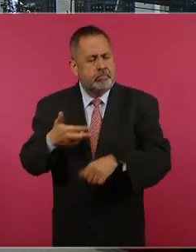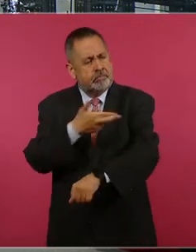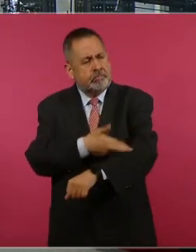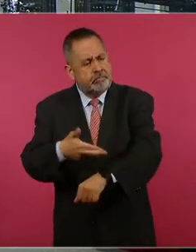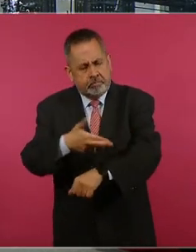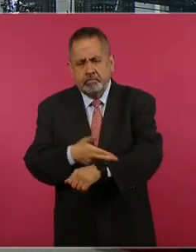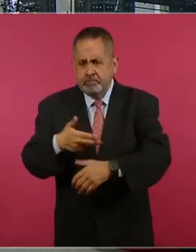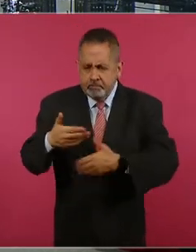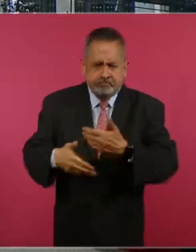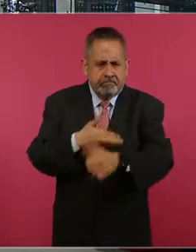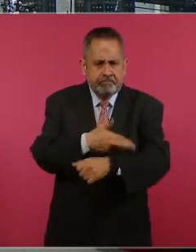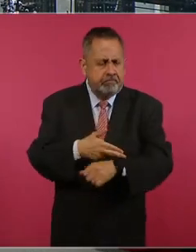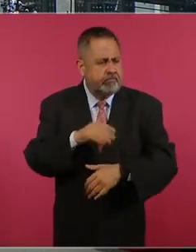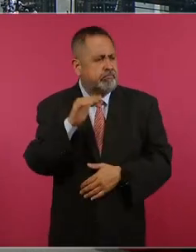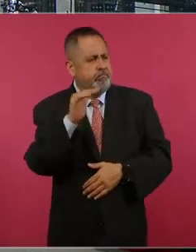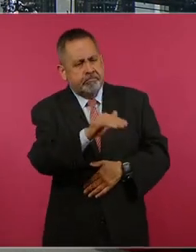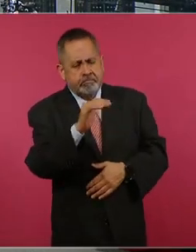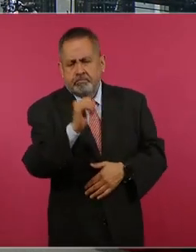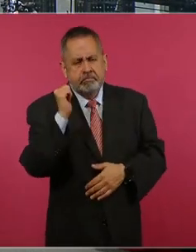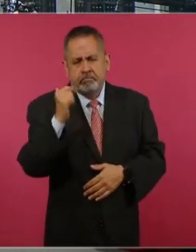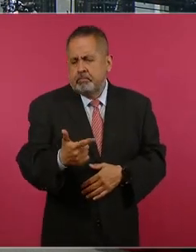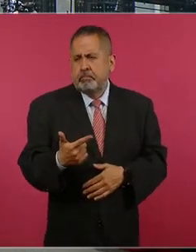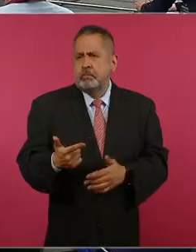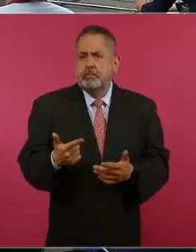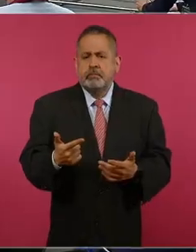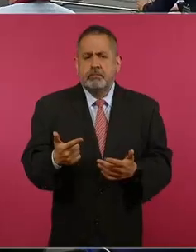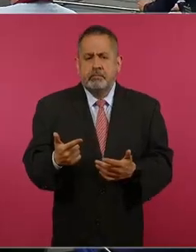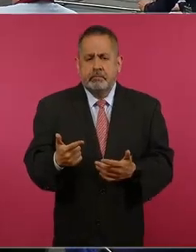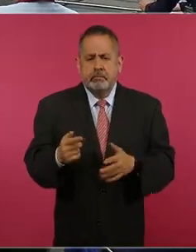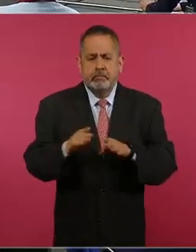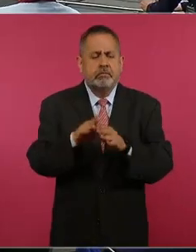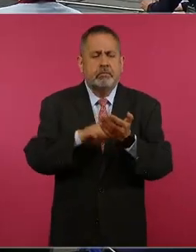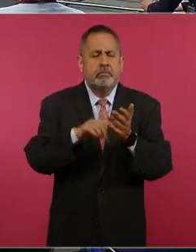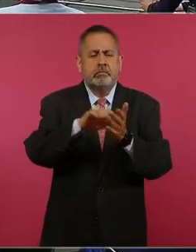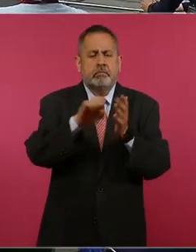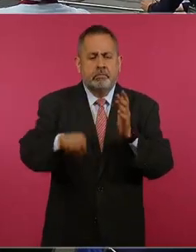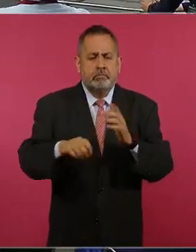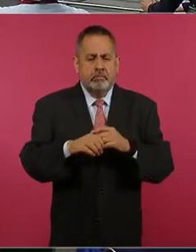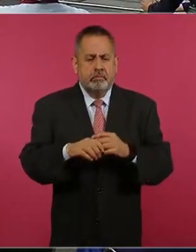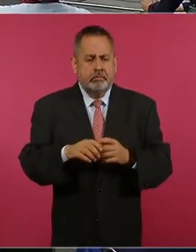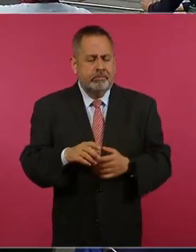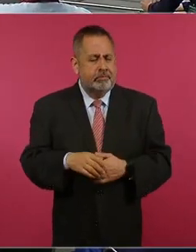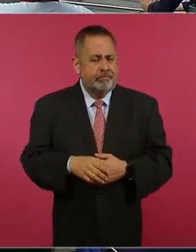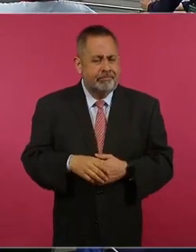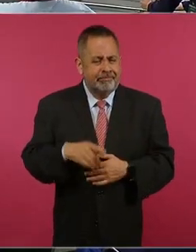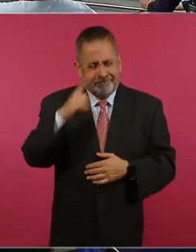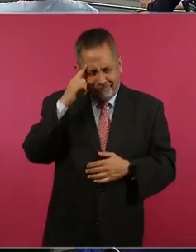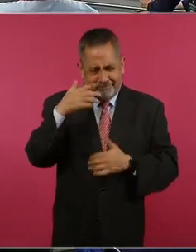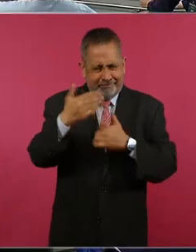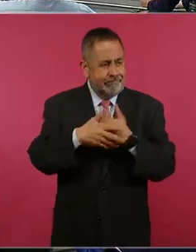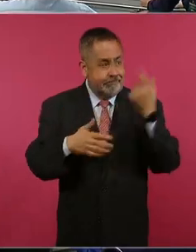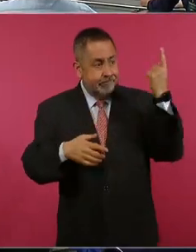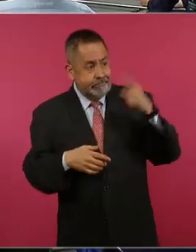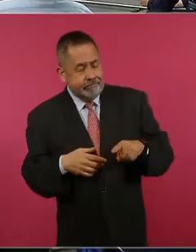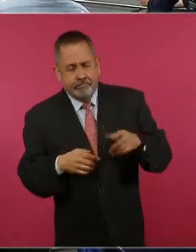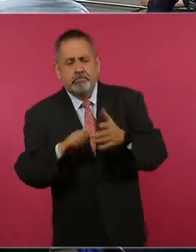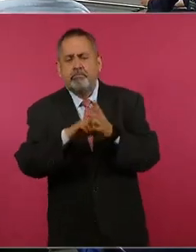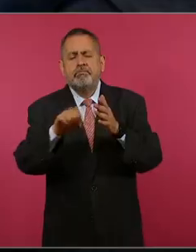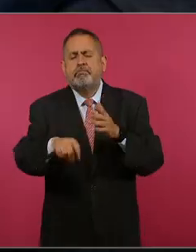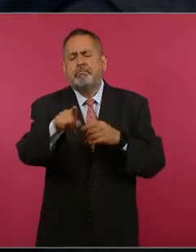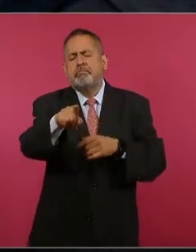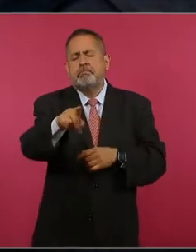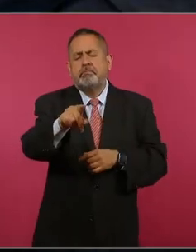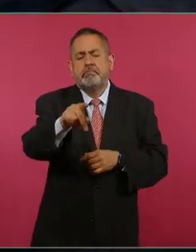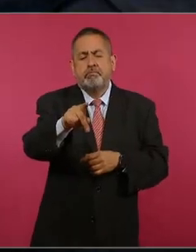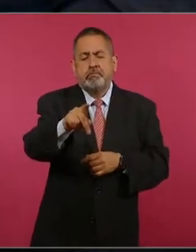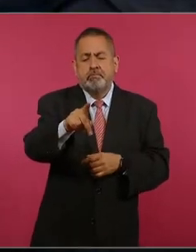buscado pues alguna vía legal que tiene que ver, por ejemplo, con decretos, con cuestiones ya que vienen de la orden presidencial? Por ejemplo, cuando